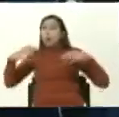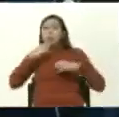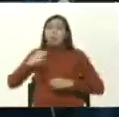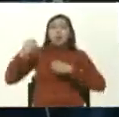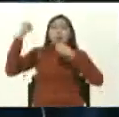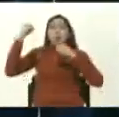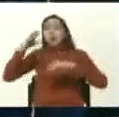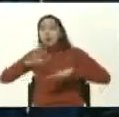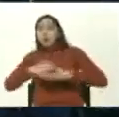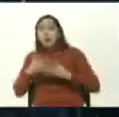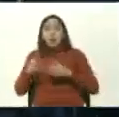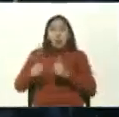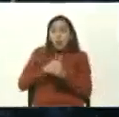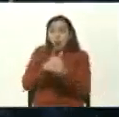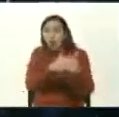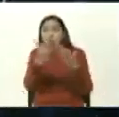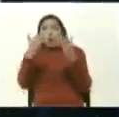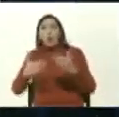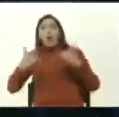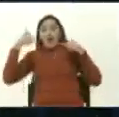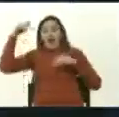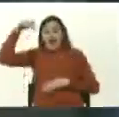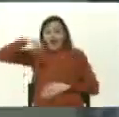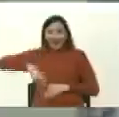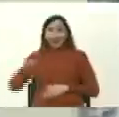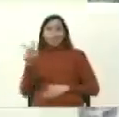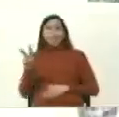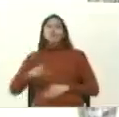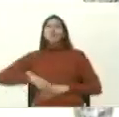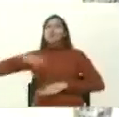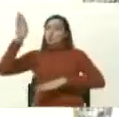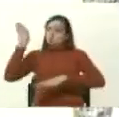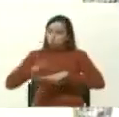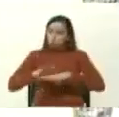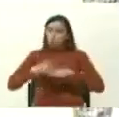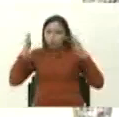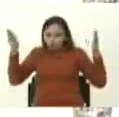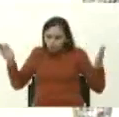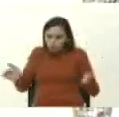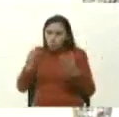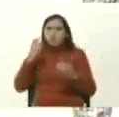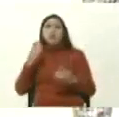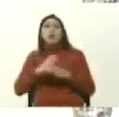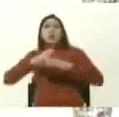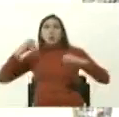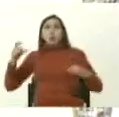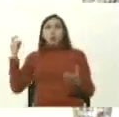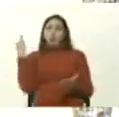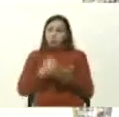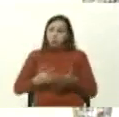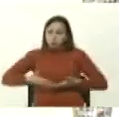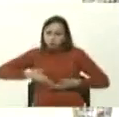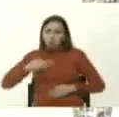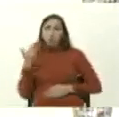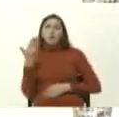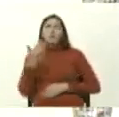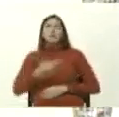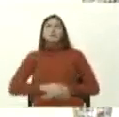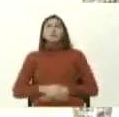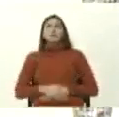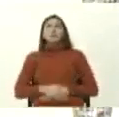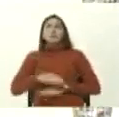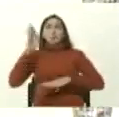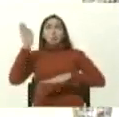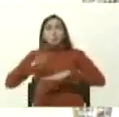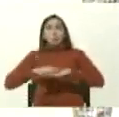que persiguen a los estudiantes. Aquí al contrario, aquí los estudiantes son convocados, son protagonistas, y por eso yo me sumo a esa convocatoria que usted hace, vicepresidenta, que hace el